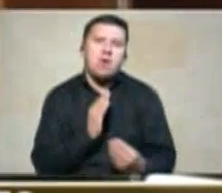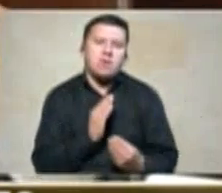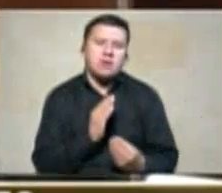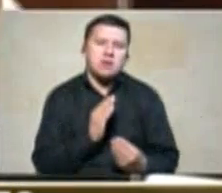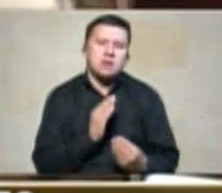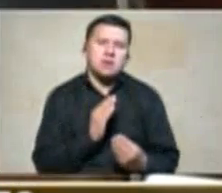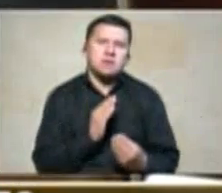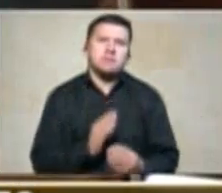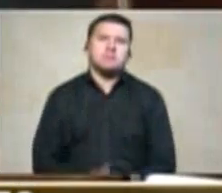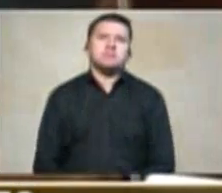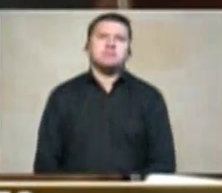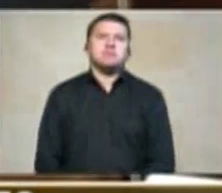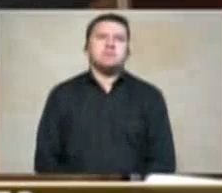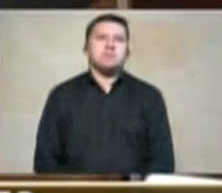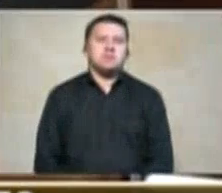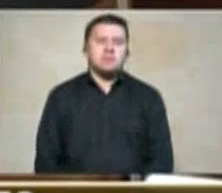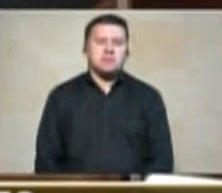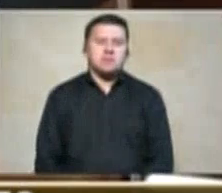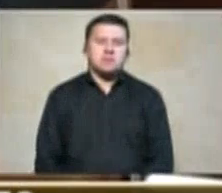Adelante, representante.